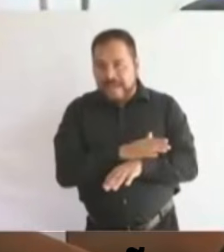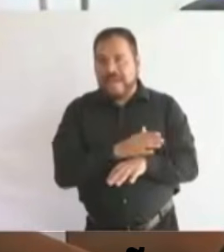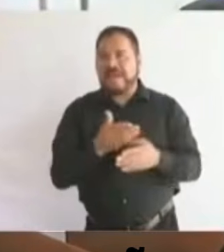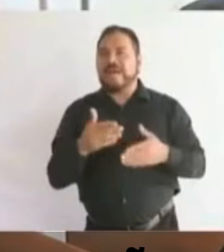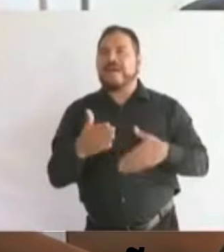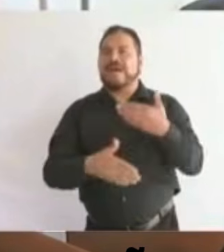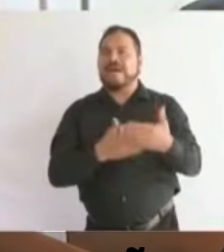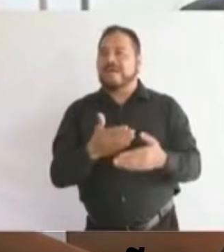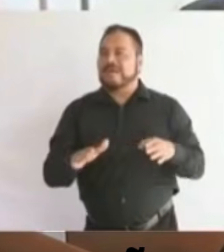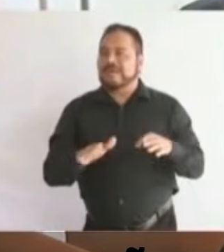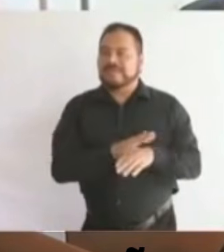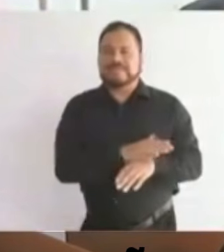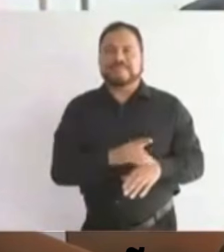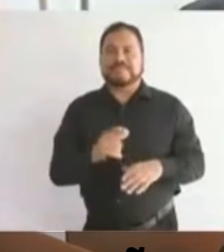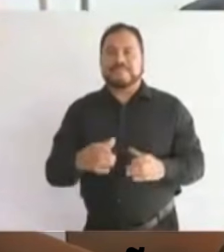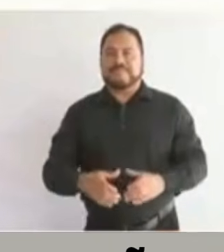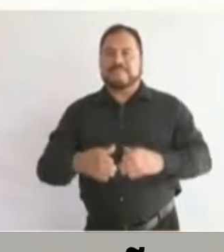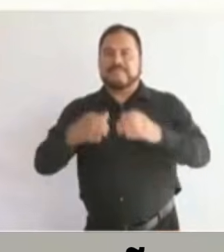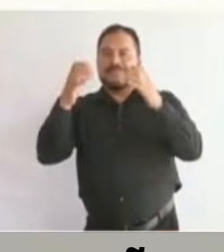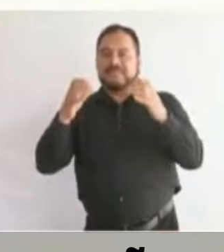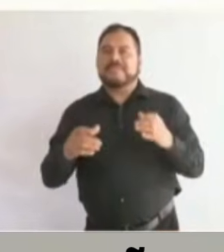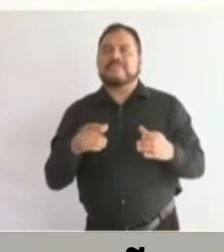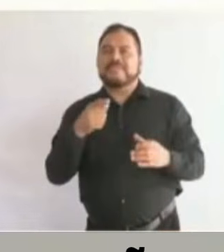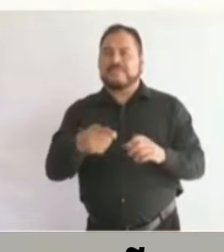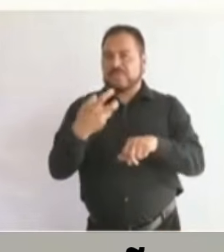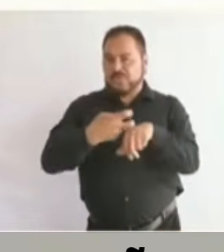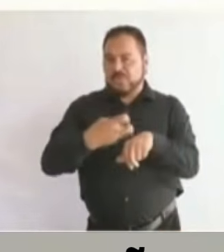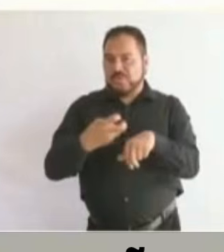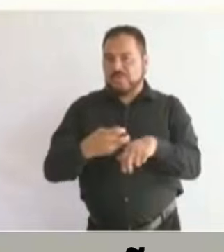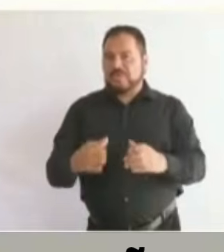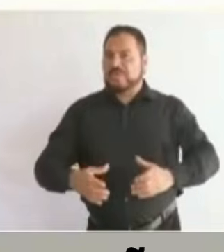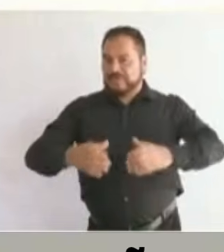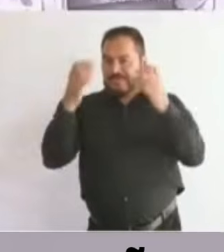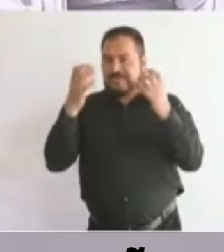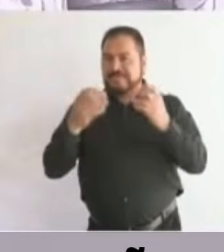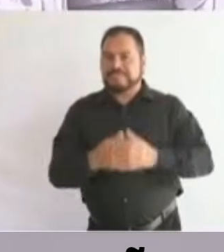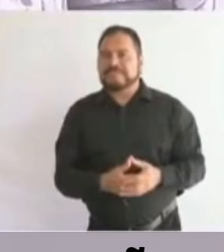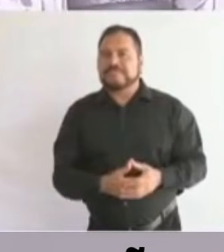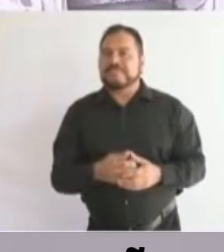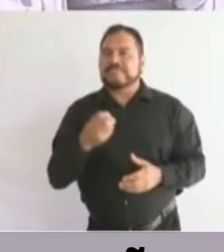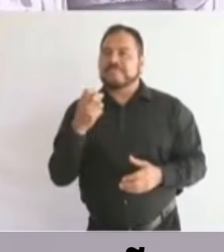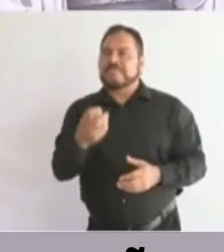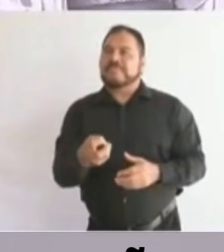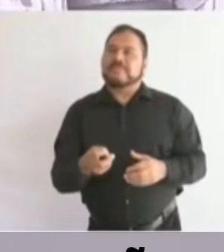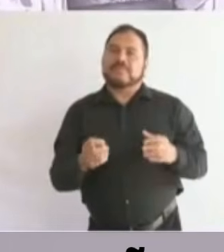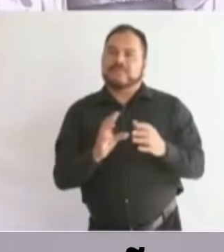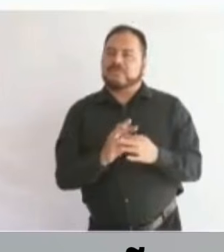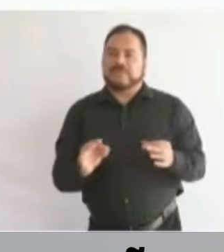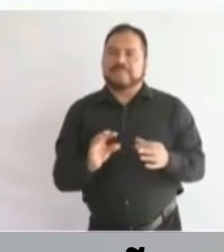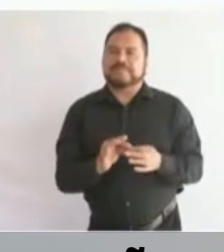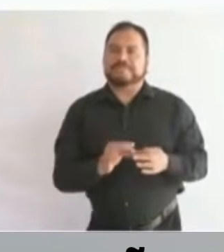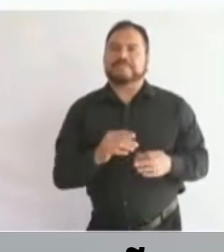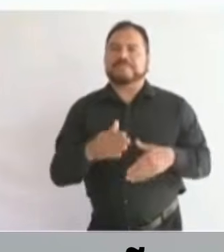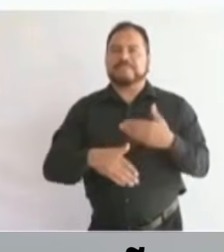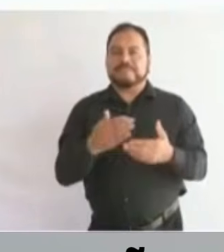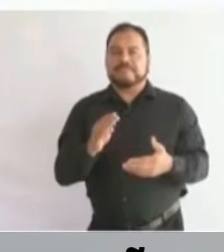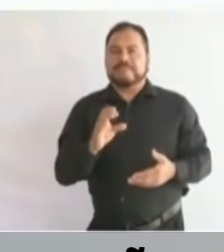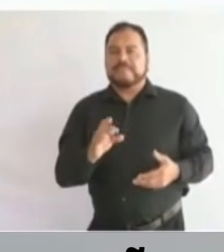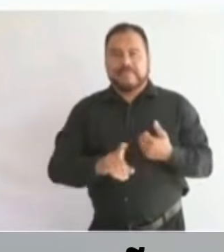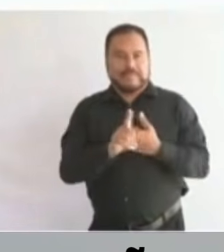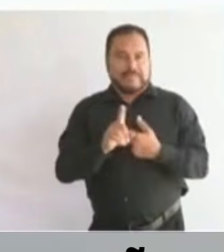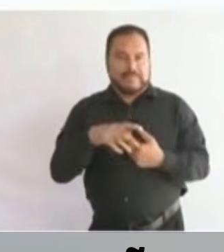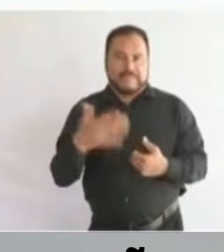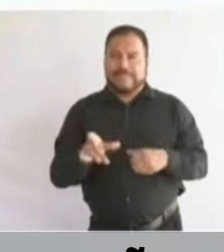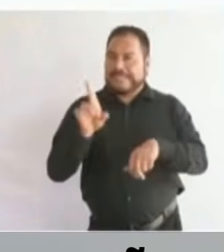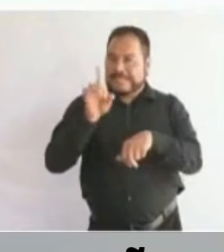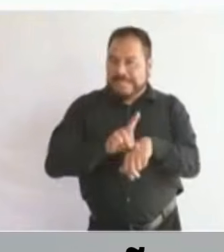todos los postes, lo que va a permitir pues disminuir las interrupciones. Entonces es un gran día para Baja California y un extraordinario